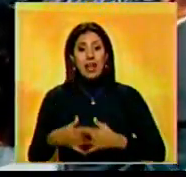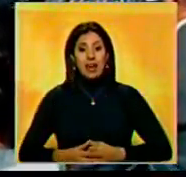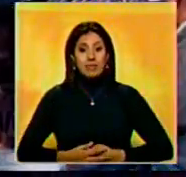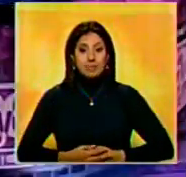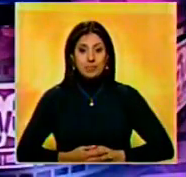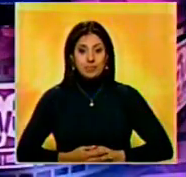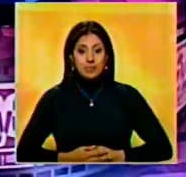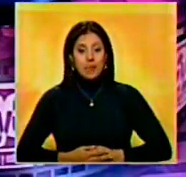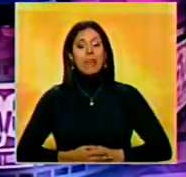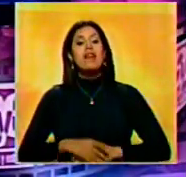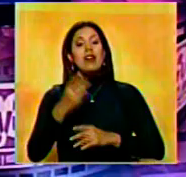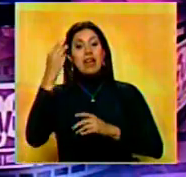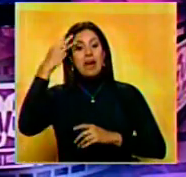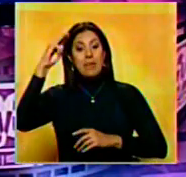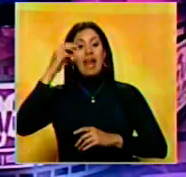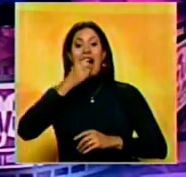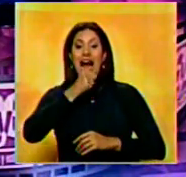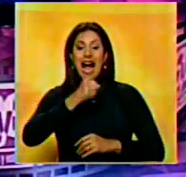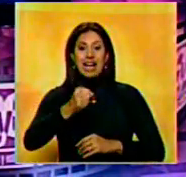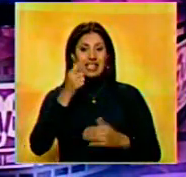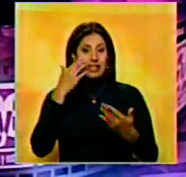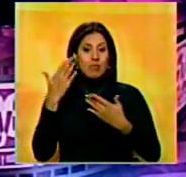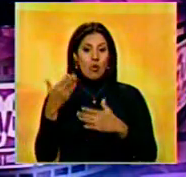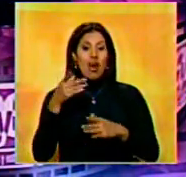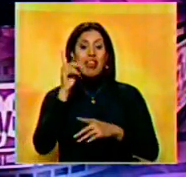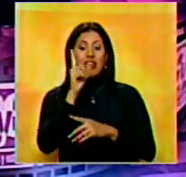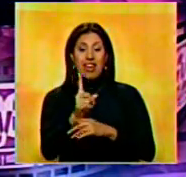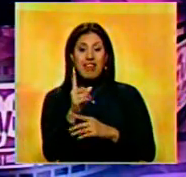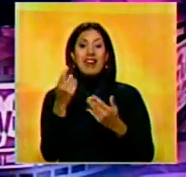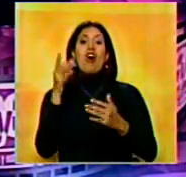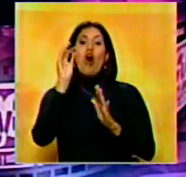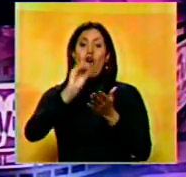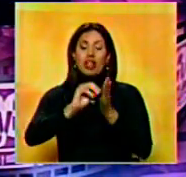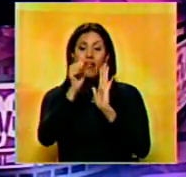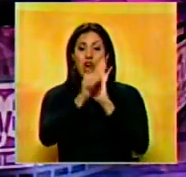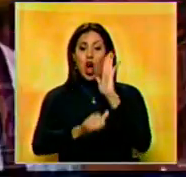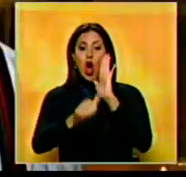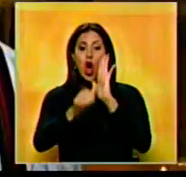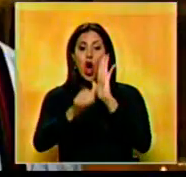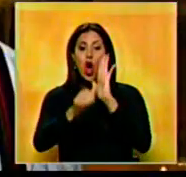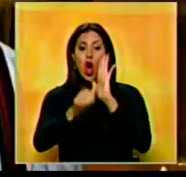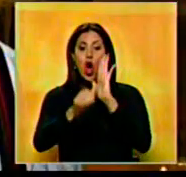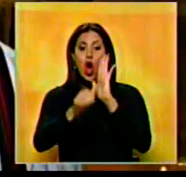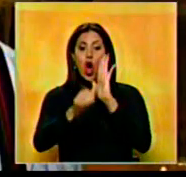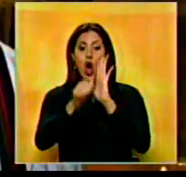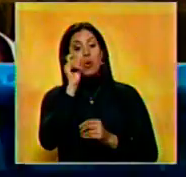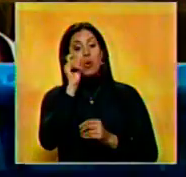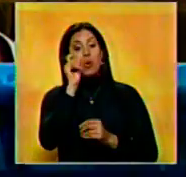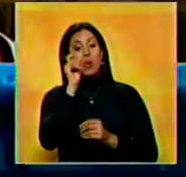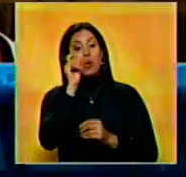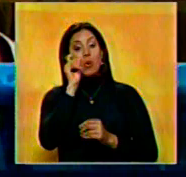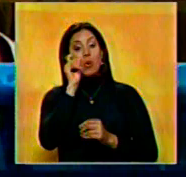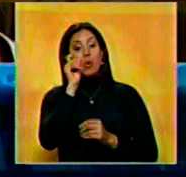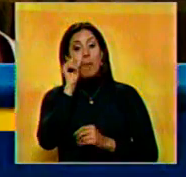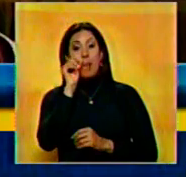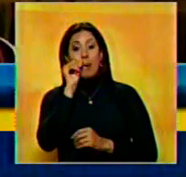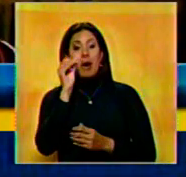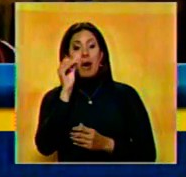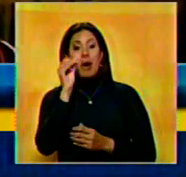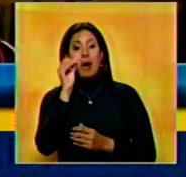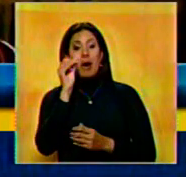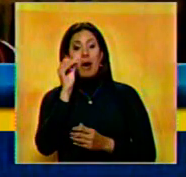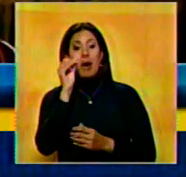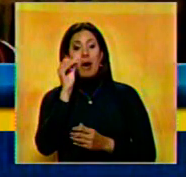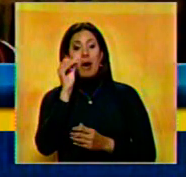fabricante. Y hablando de México, la cantante Alejandra Guzmán deberá ingresar de nuevo al quirófano. Según su papá, el legendario